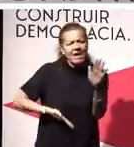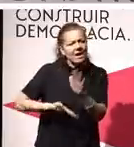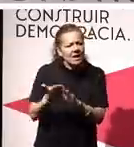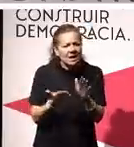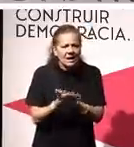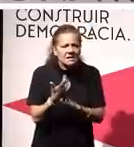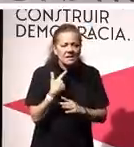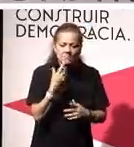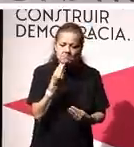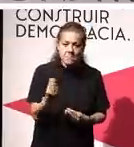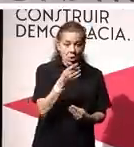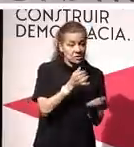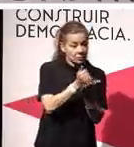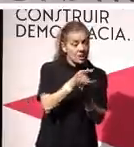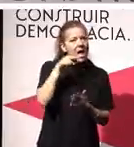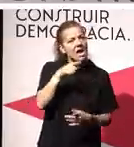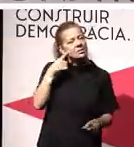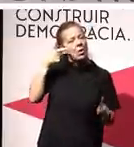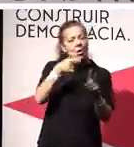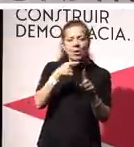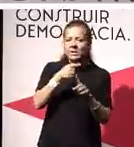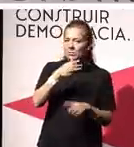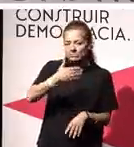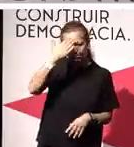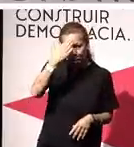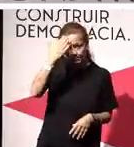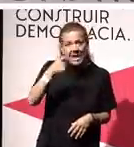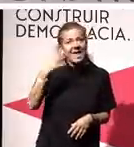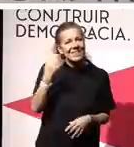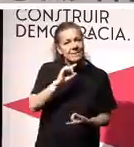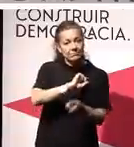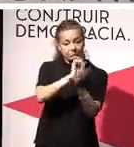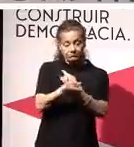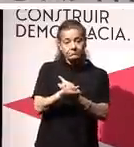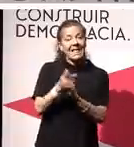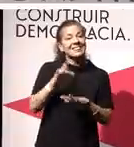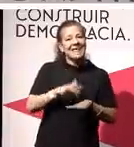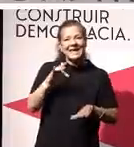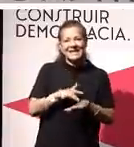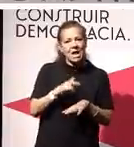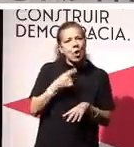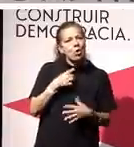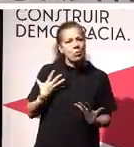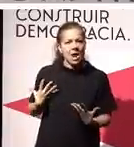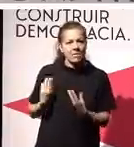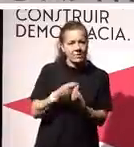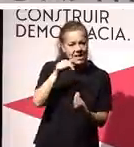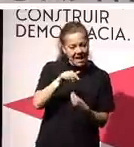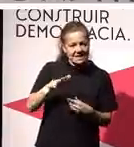de sus pueblos tiene que ser una de nuestras prioridades y debemos utilizar la transición digital como una aliada en este